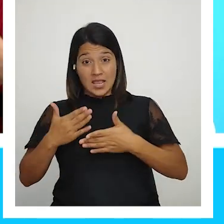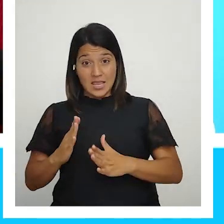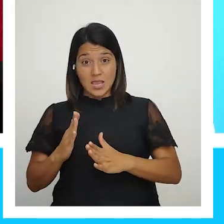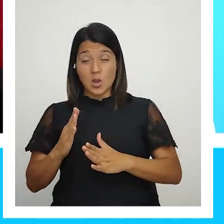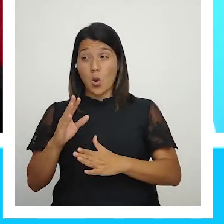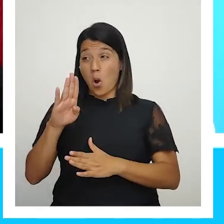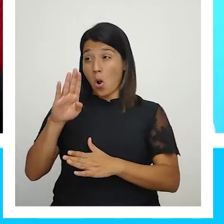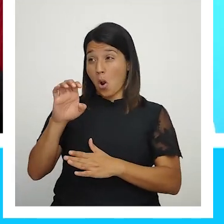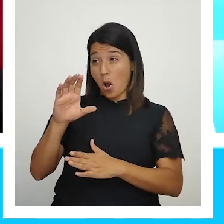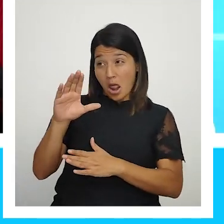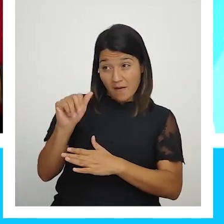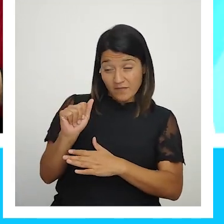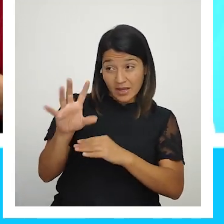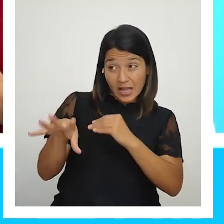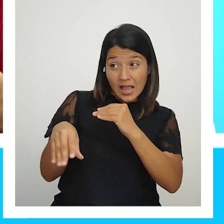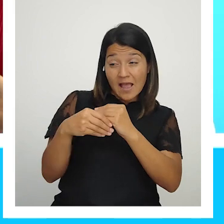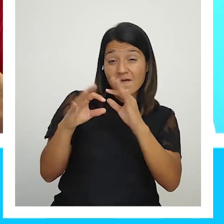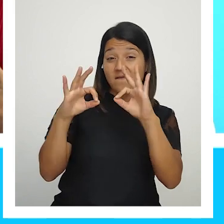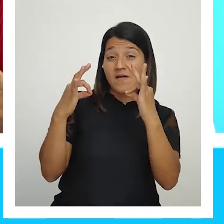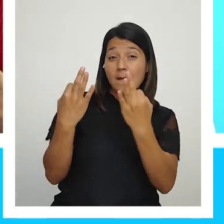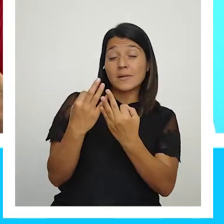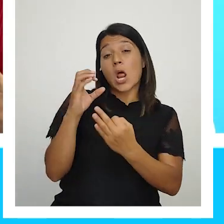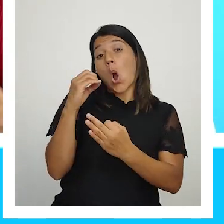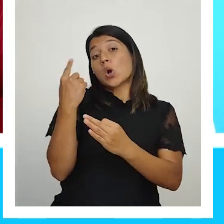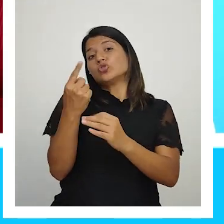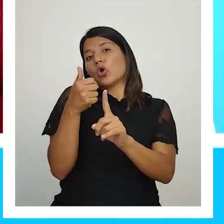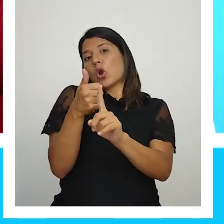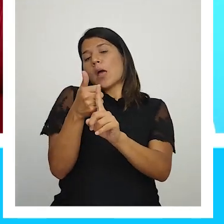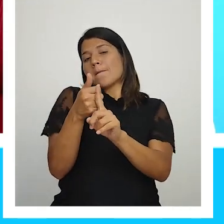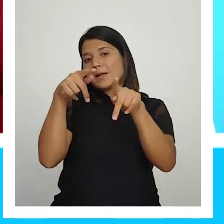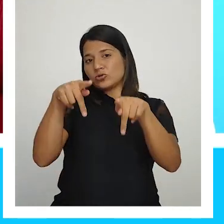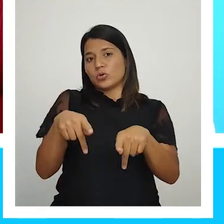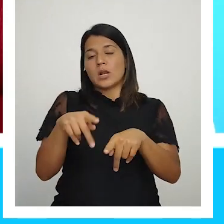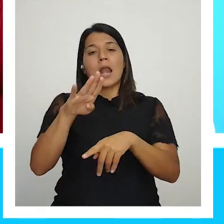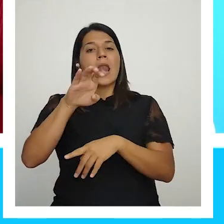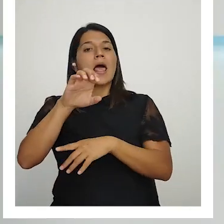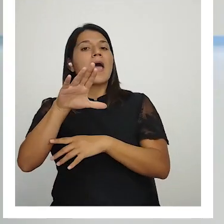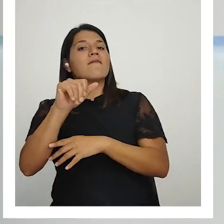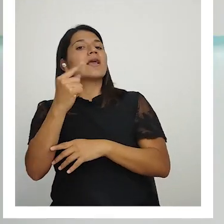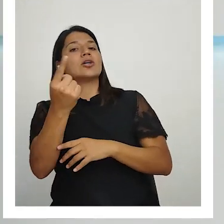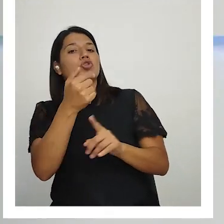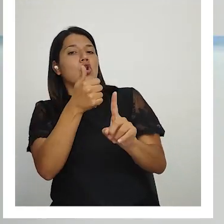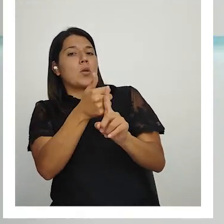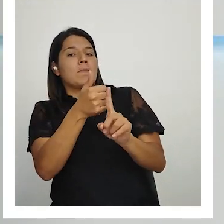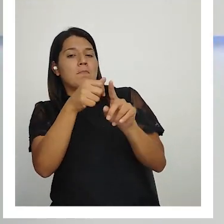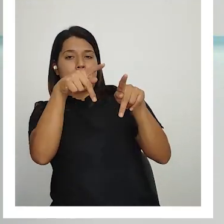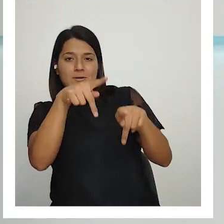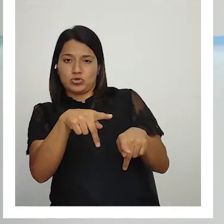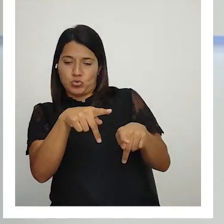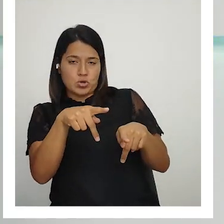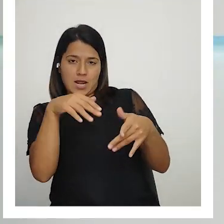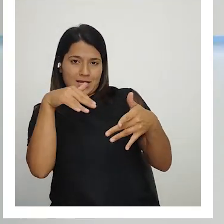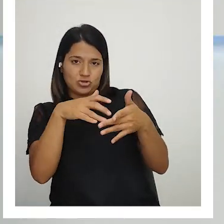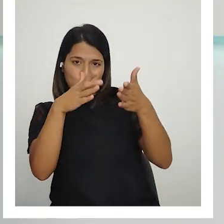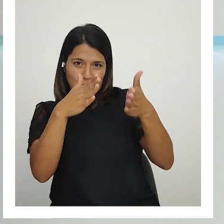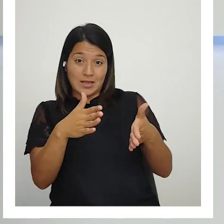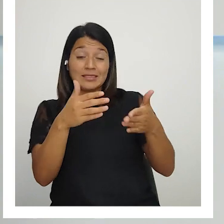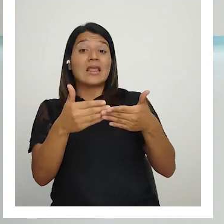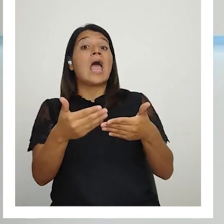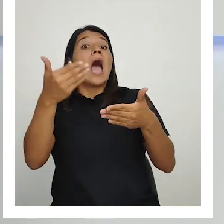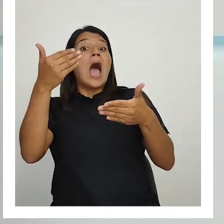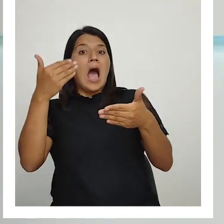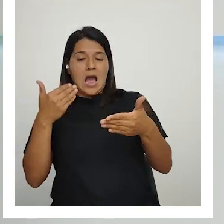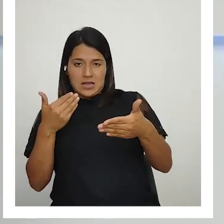cubre de alguna forma a sus familiares o solamente es para la persona que aplica? No, la beca cubre únicamente a la persona becaria. En el pasado ha existido